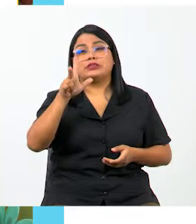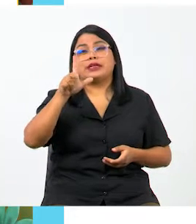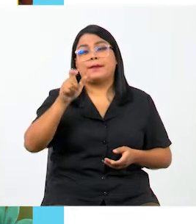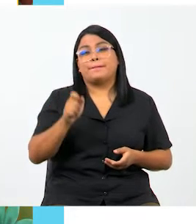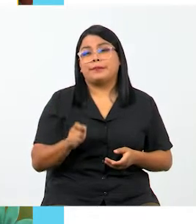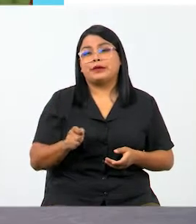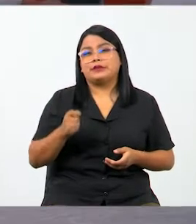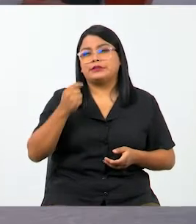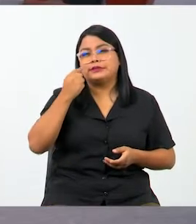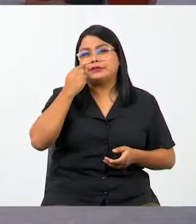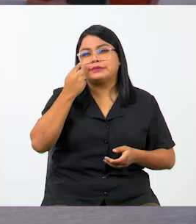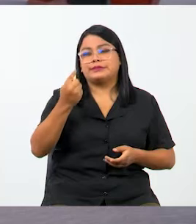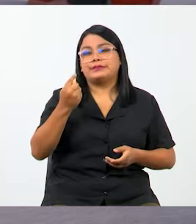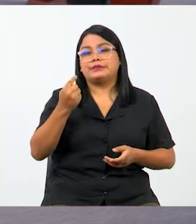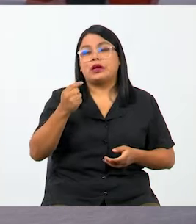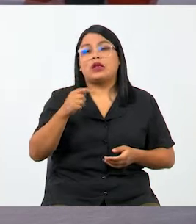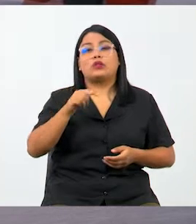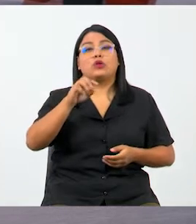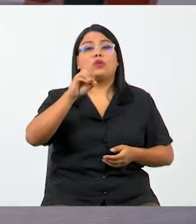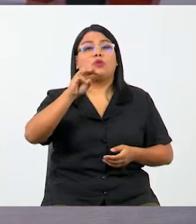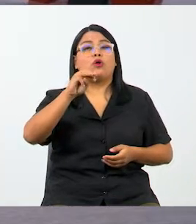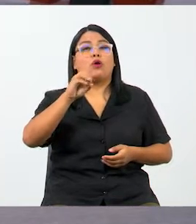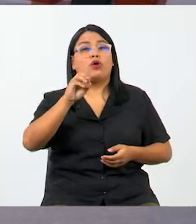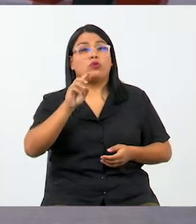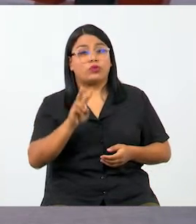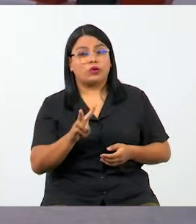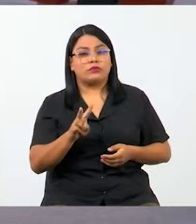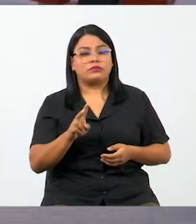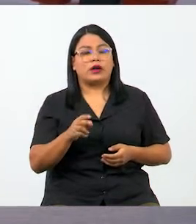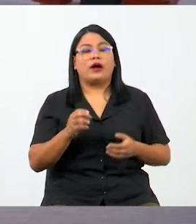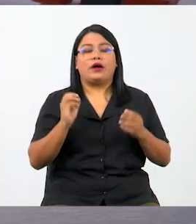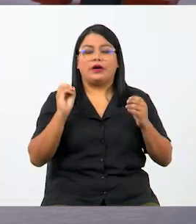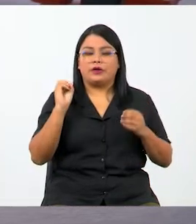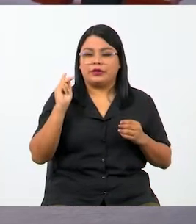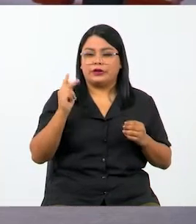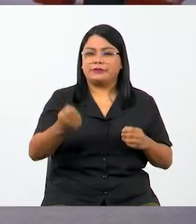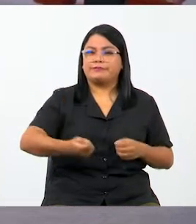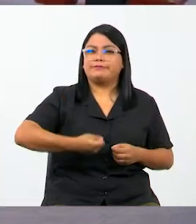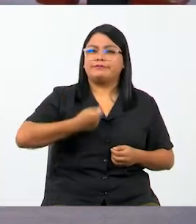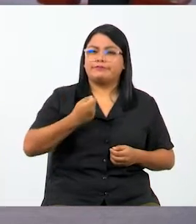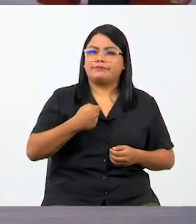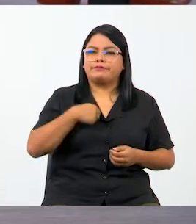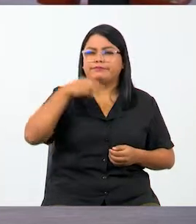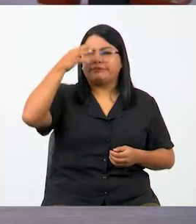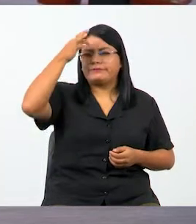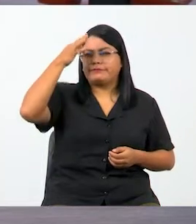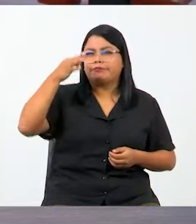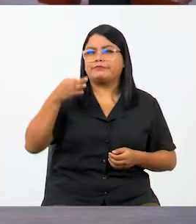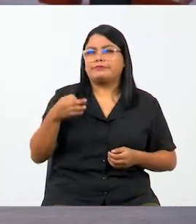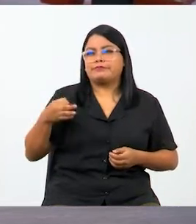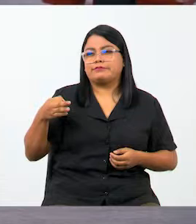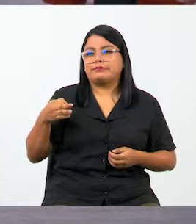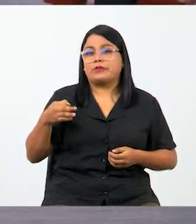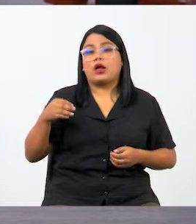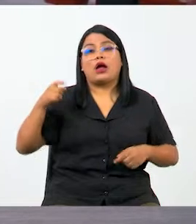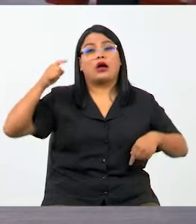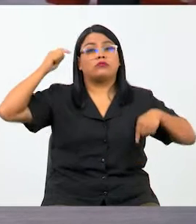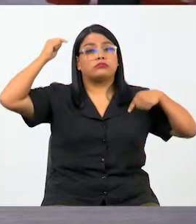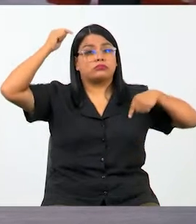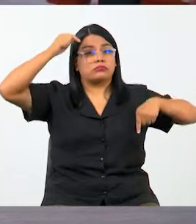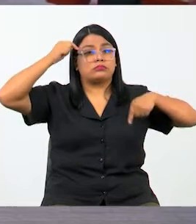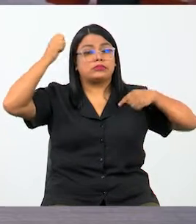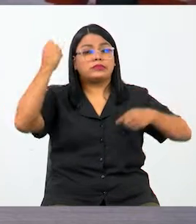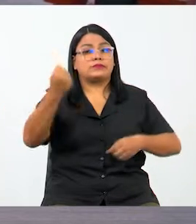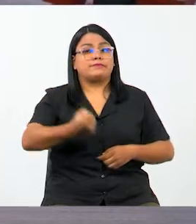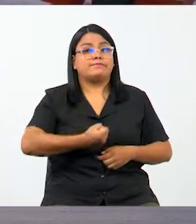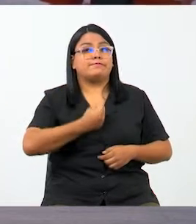2. De acuerdo, y es muy importante, creo yo, que hagamos conciencia de la importancia de leer ese tipo